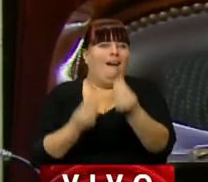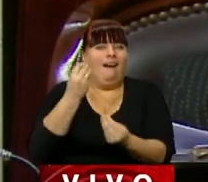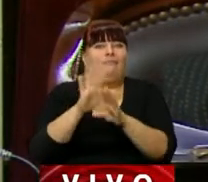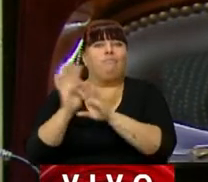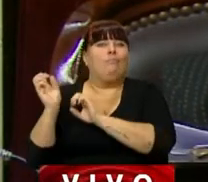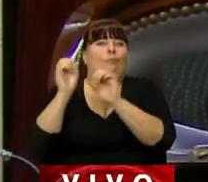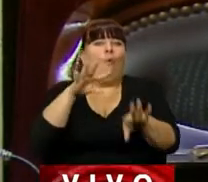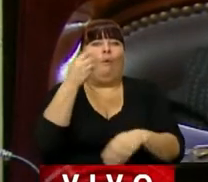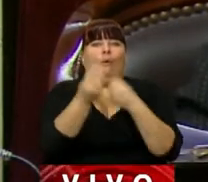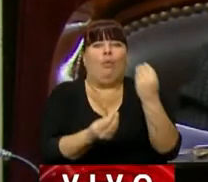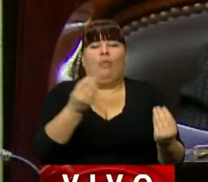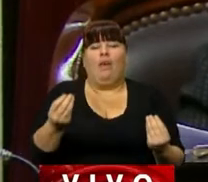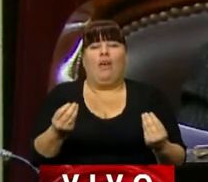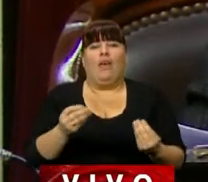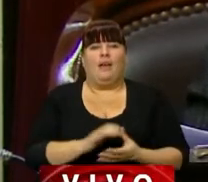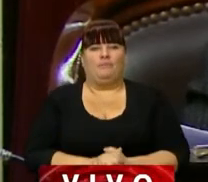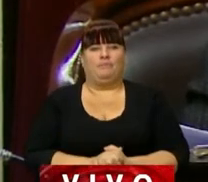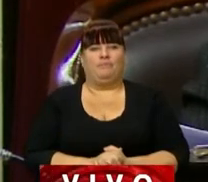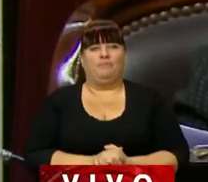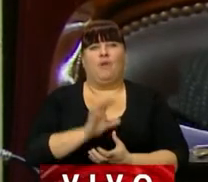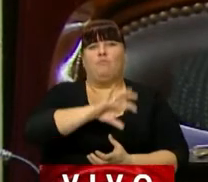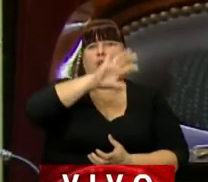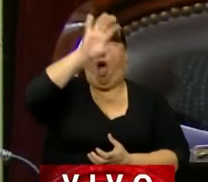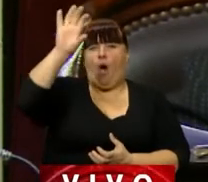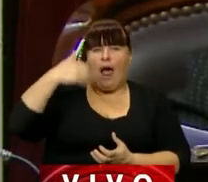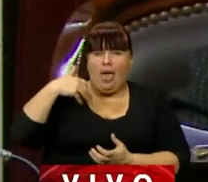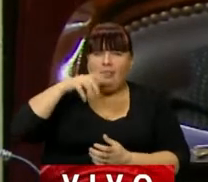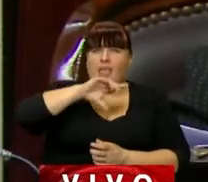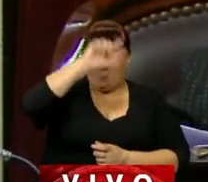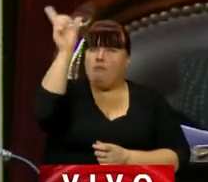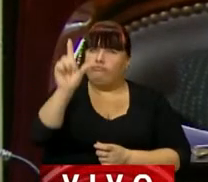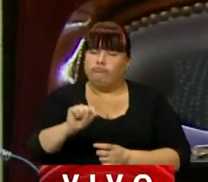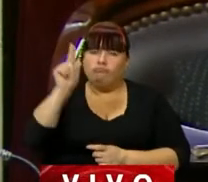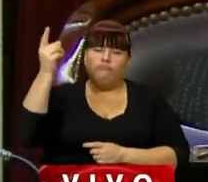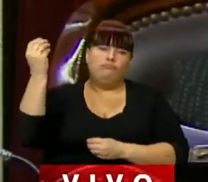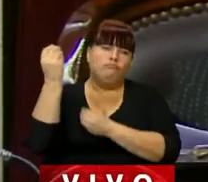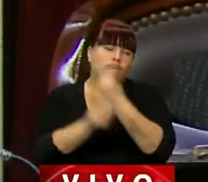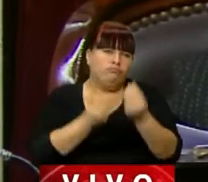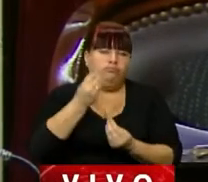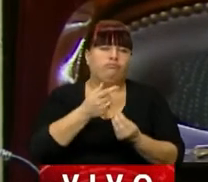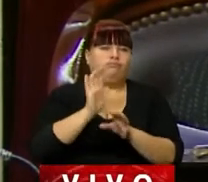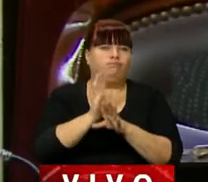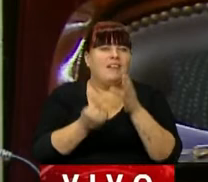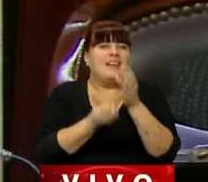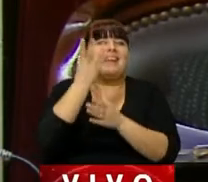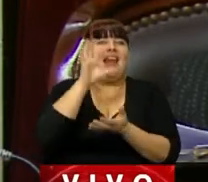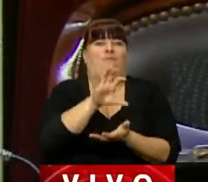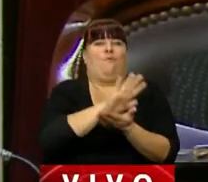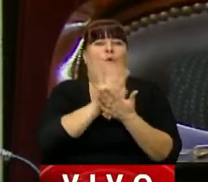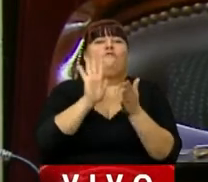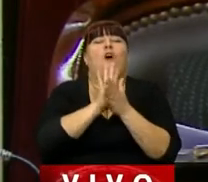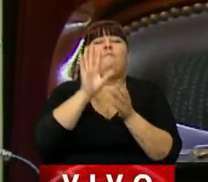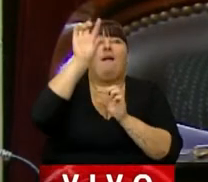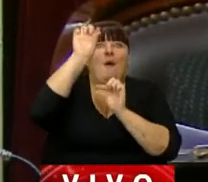migraciones de provincias de todo el país, de gente de todo el país que nos constituye, ¿no?, como ese